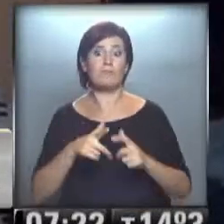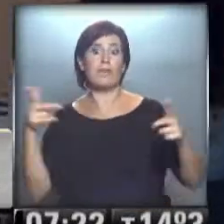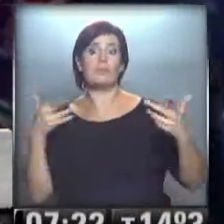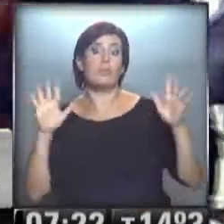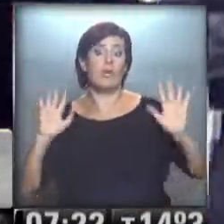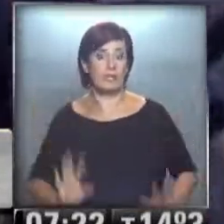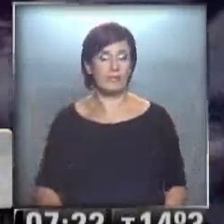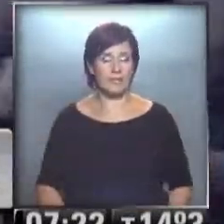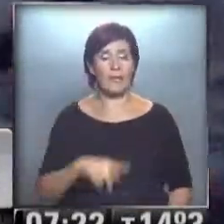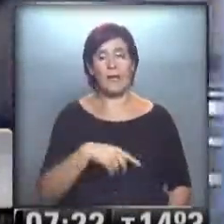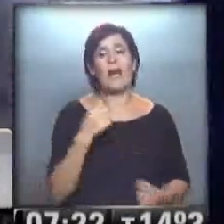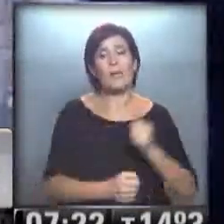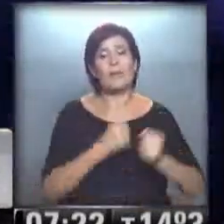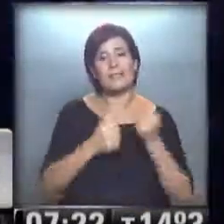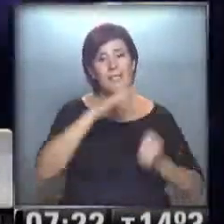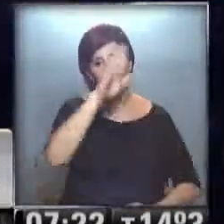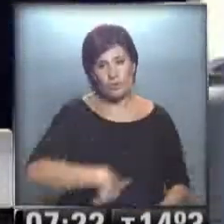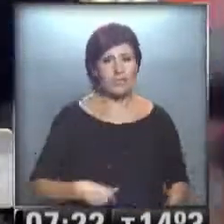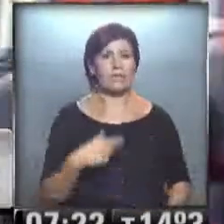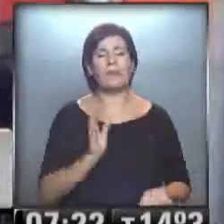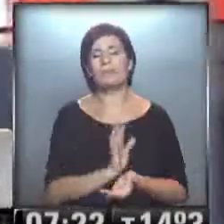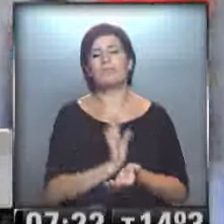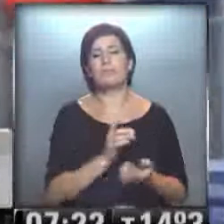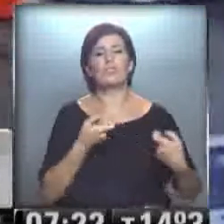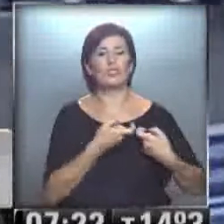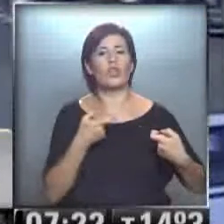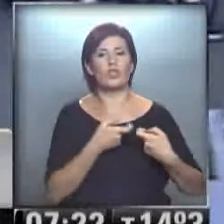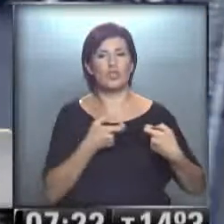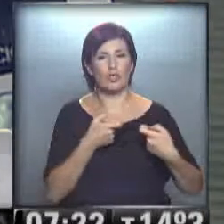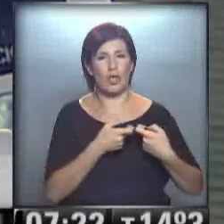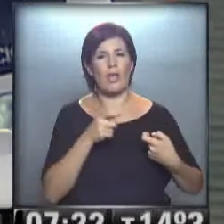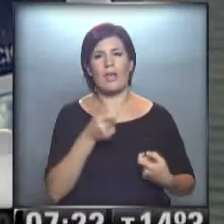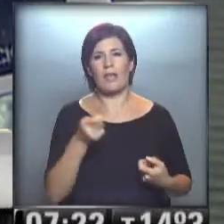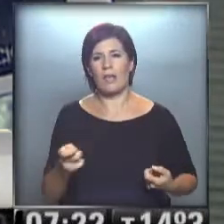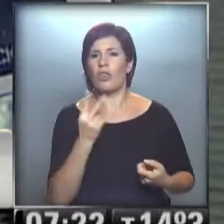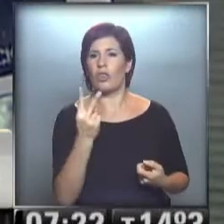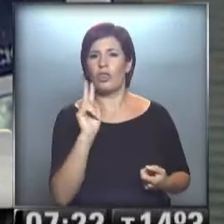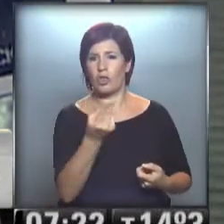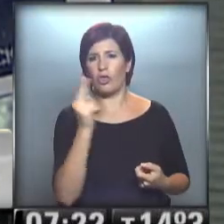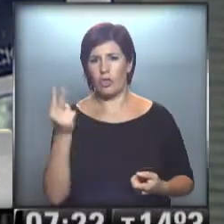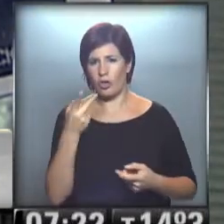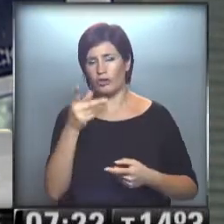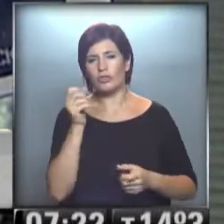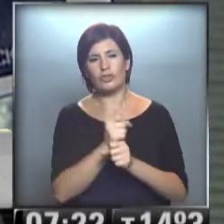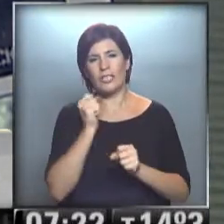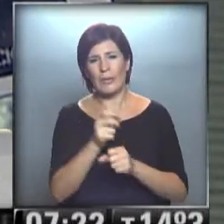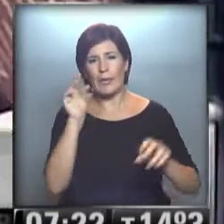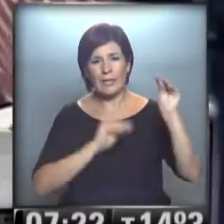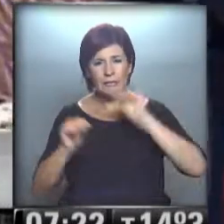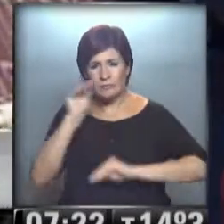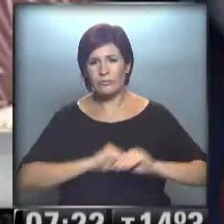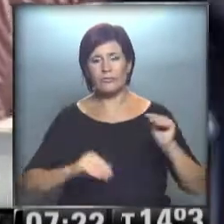El empresario fue imputado como coautor del homicidio de los obreros gráficos Enrique Heinrich y Miguel Ángel